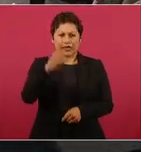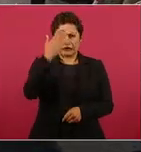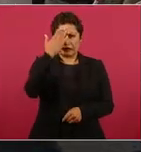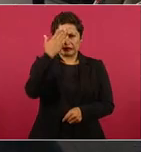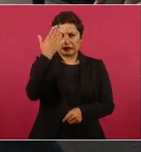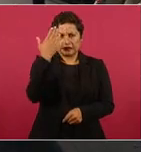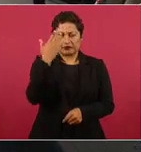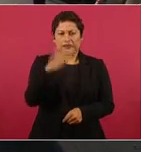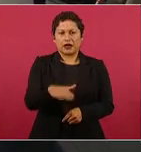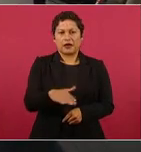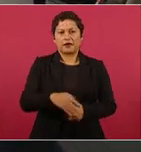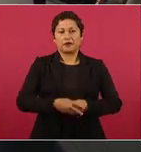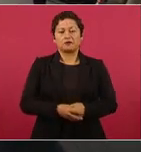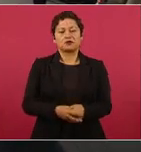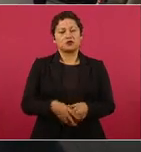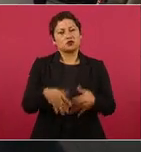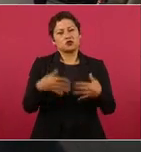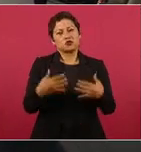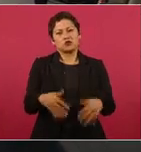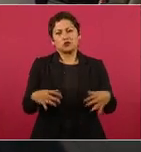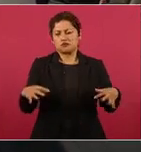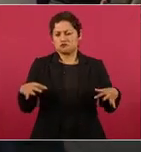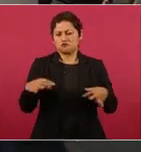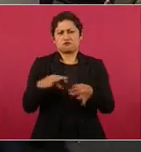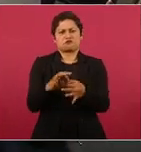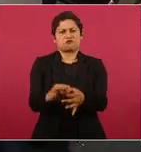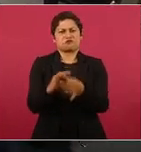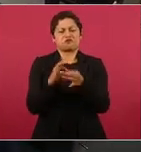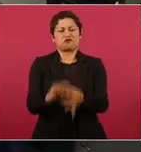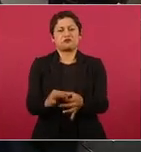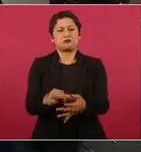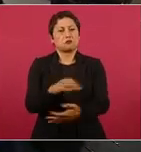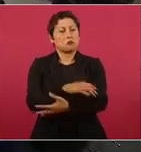de hermandad entre el pueblo cubano y el pueblo mexicano,